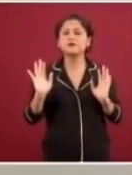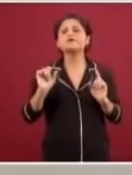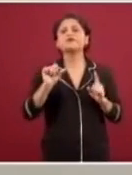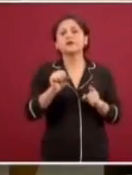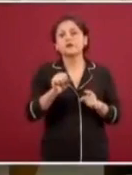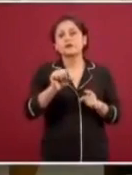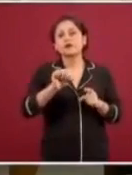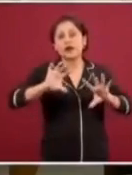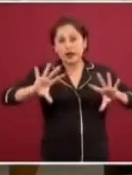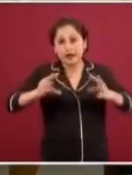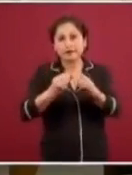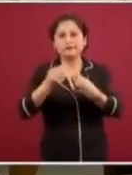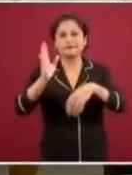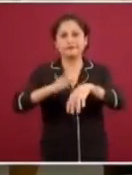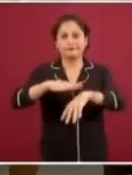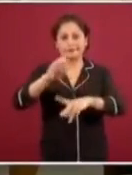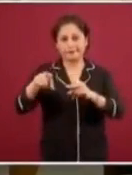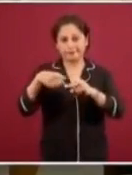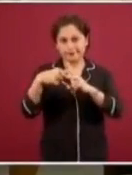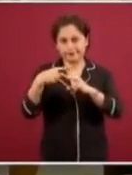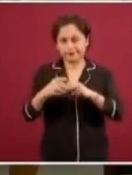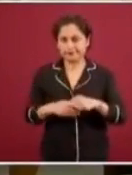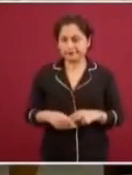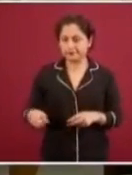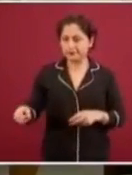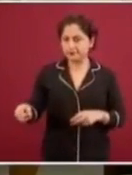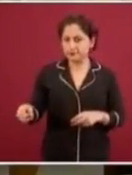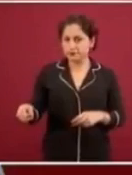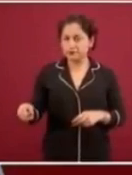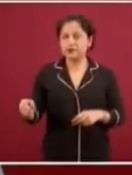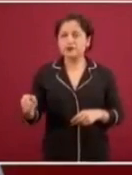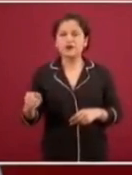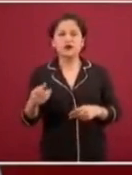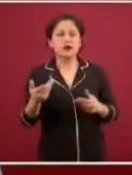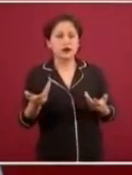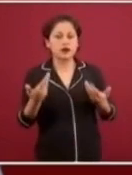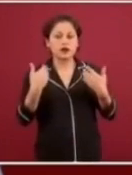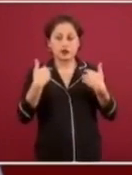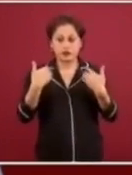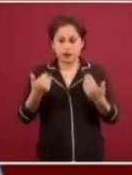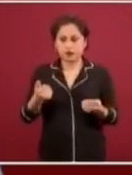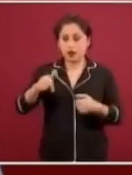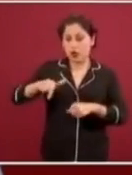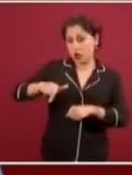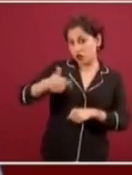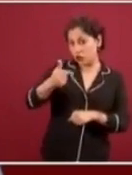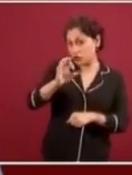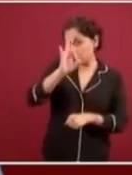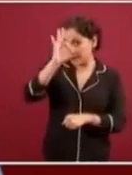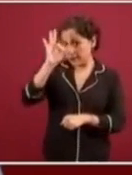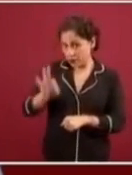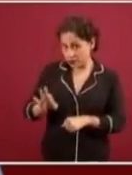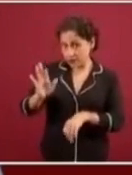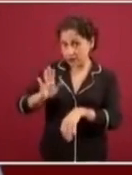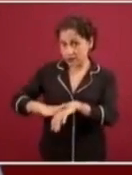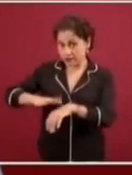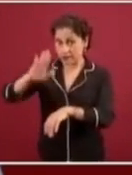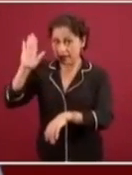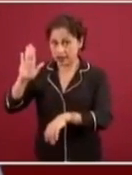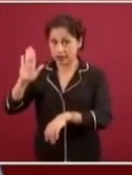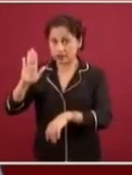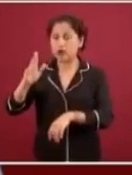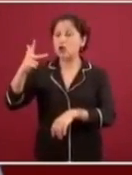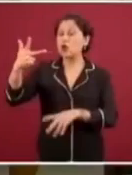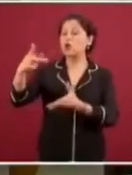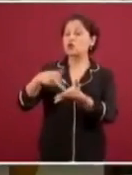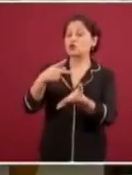etcétera etcétera de parte es el 12% de lo que sí tenemos registrados como covid ocho veces